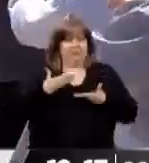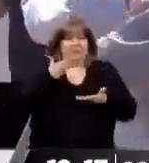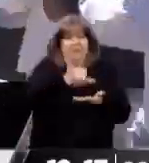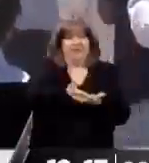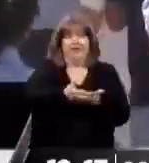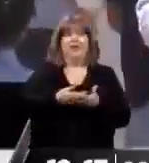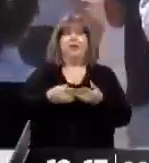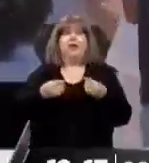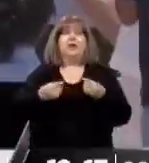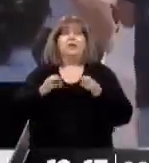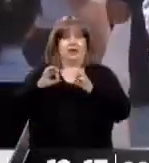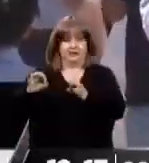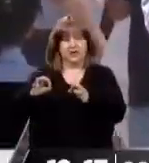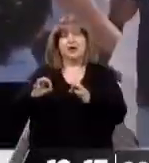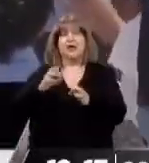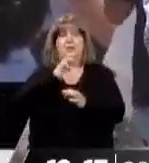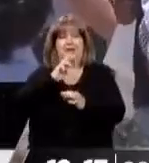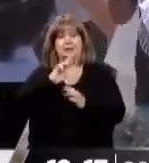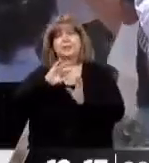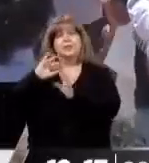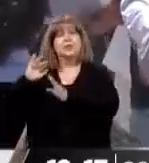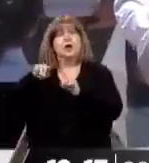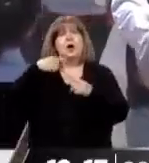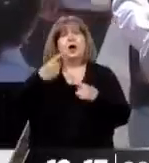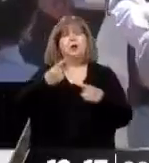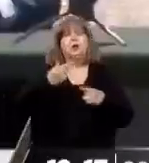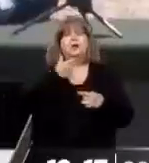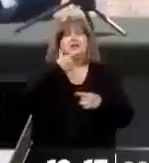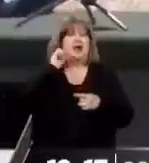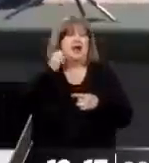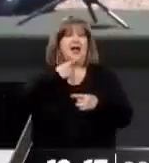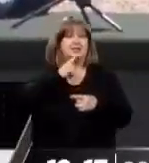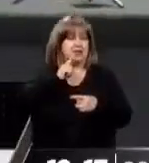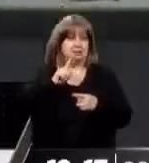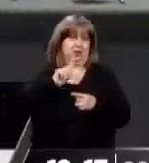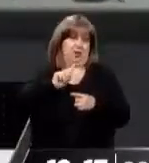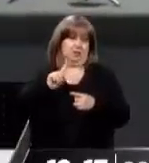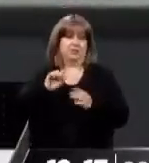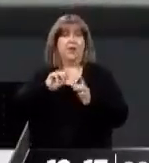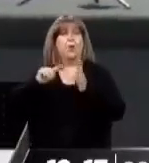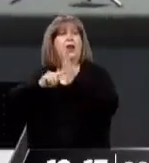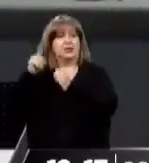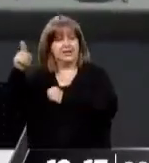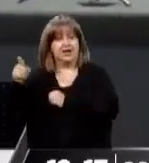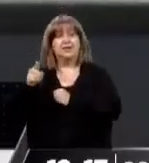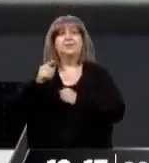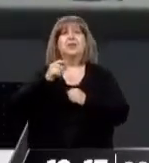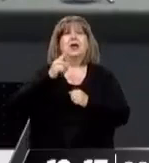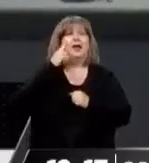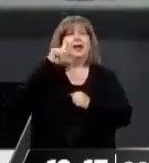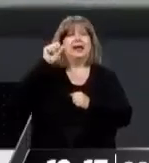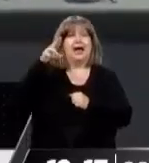El resto del kirchnerismo no estuvo, al menos sus figuras más importantes, Anabel Fernández Agasti, Lucas Hilardo, se entiende, y tensiones internas, y